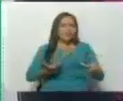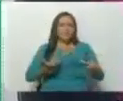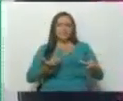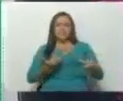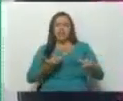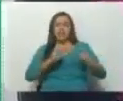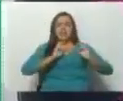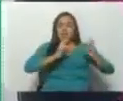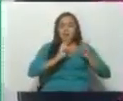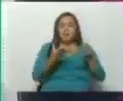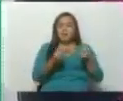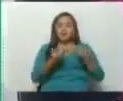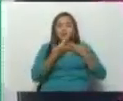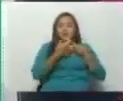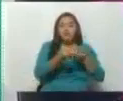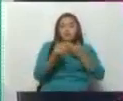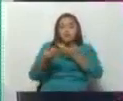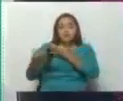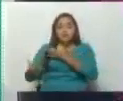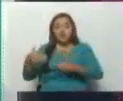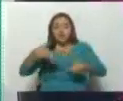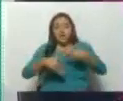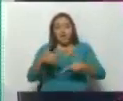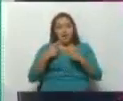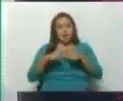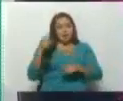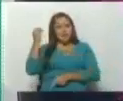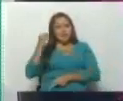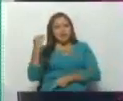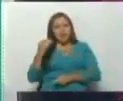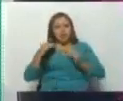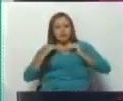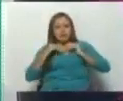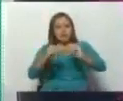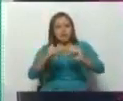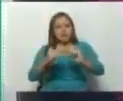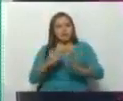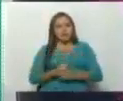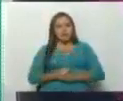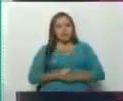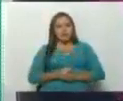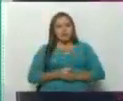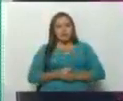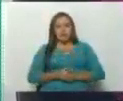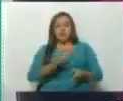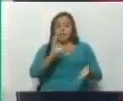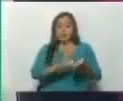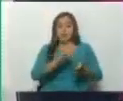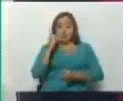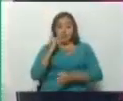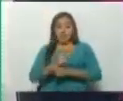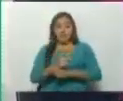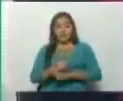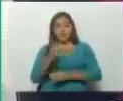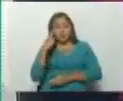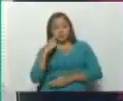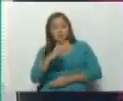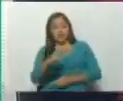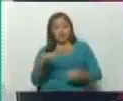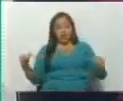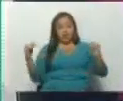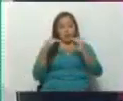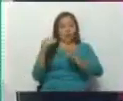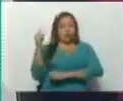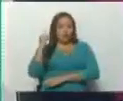electoral, pero que a nosotros nos parece que es transversal y que el equipamiento urbano también tiene que tener esa mirada. Evidentemente el tema del